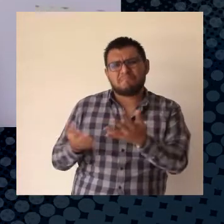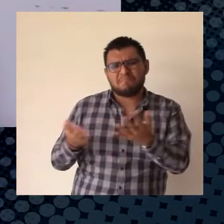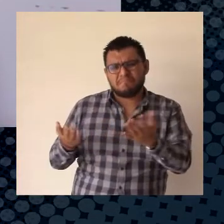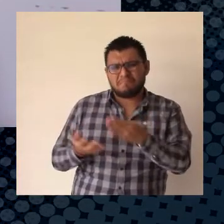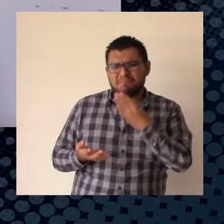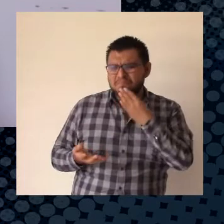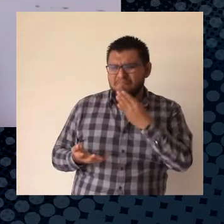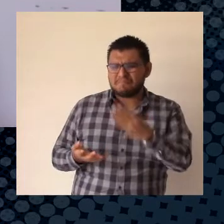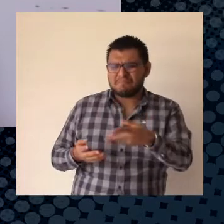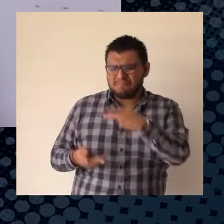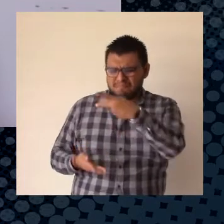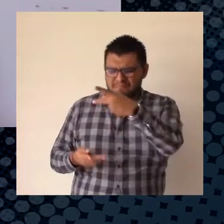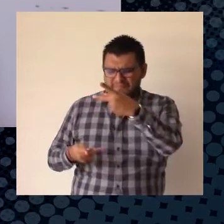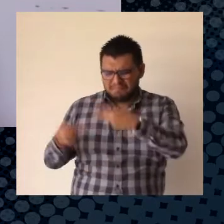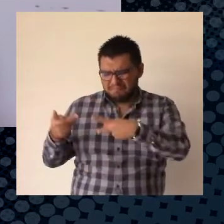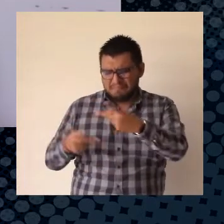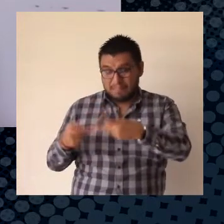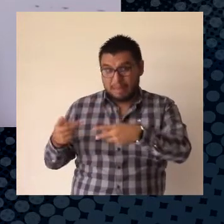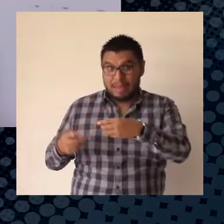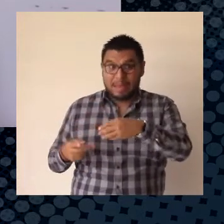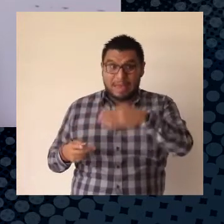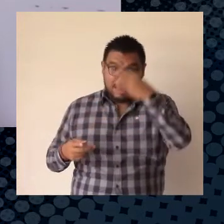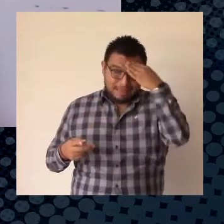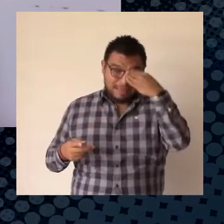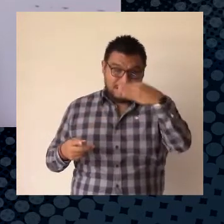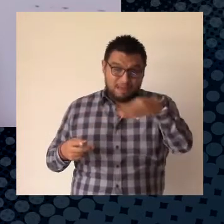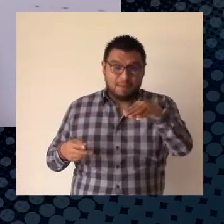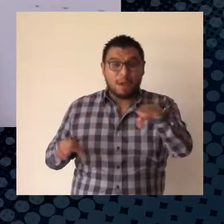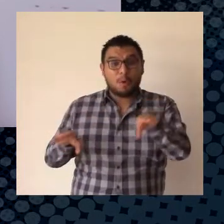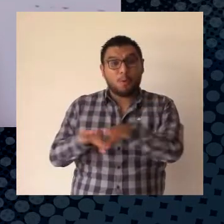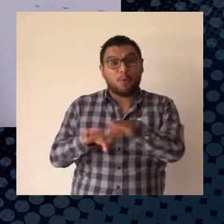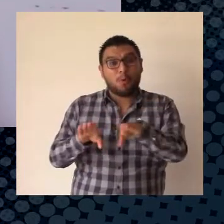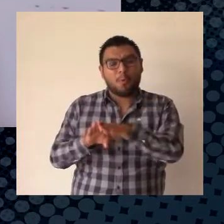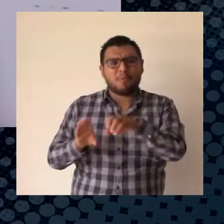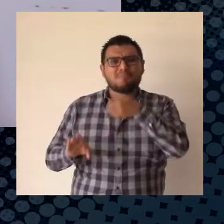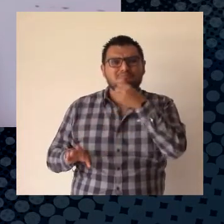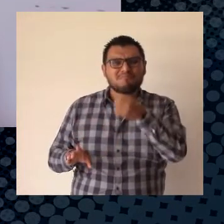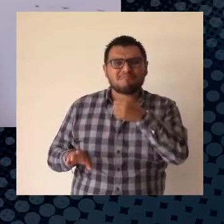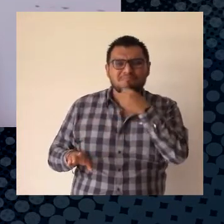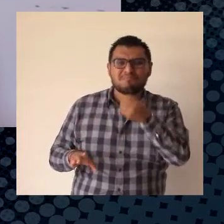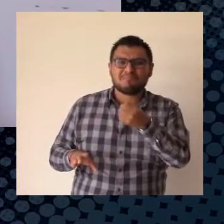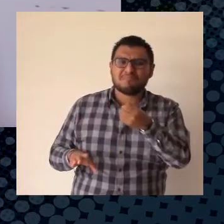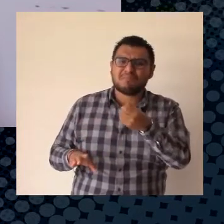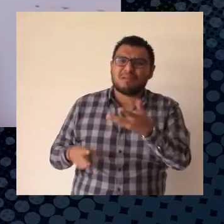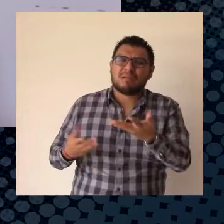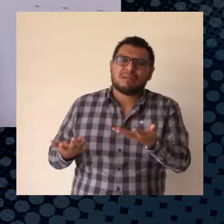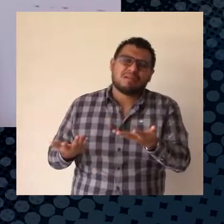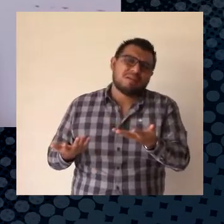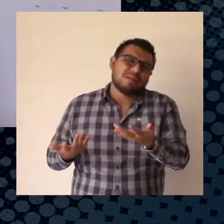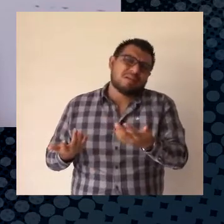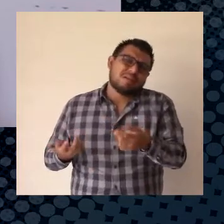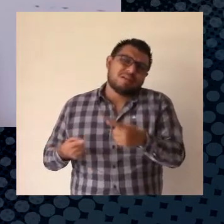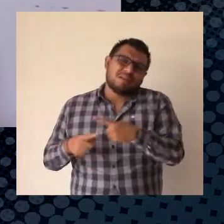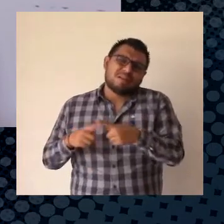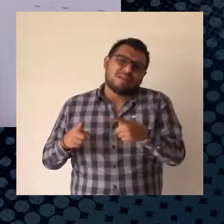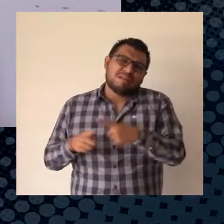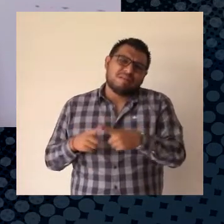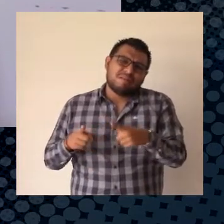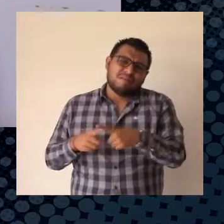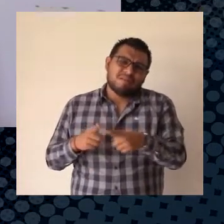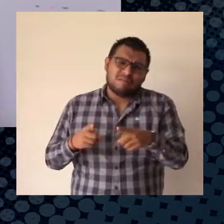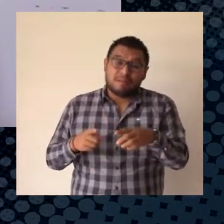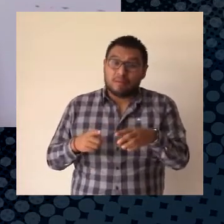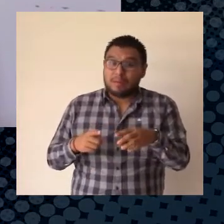doctorado. Ellos sabían murmurar y lo hacían. Lo podíamos dar, digo, en varios pasajes de la